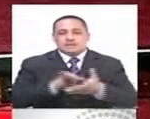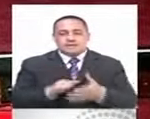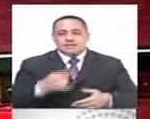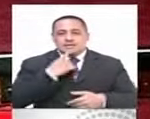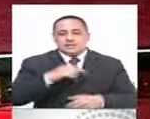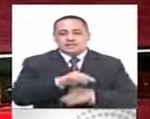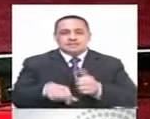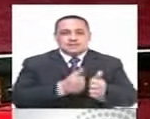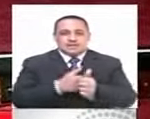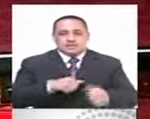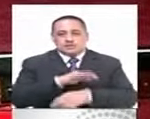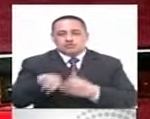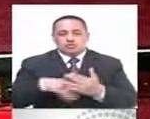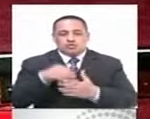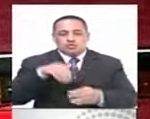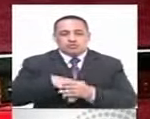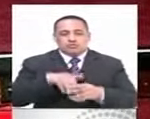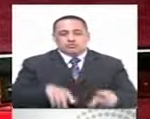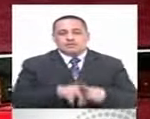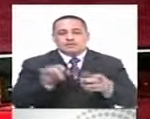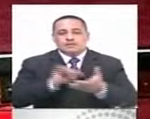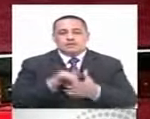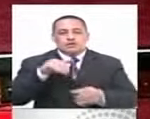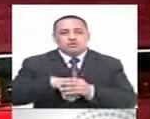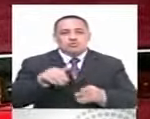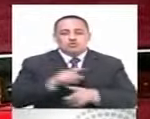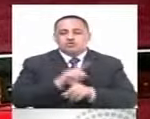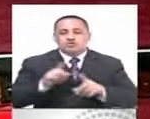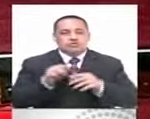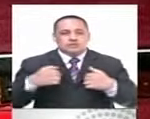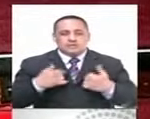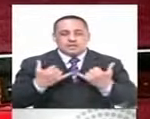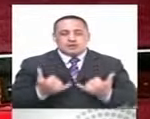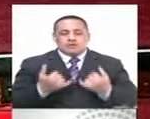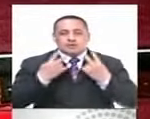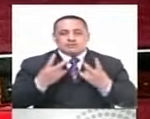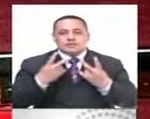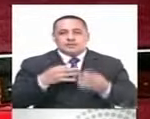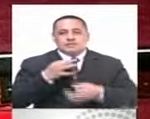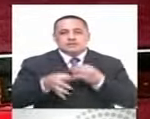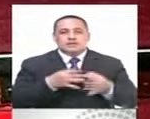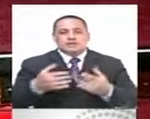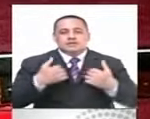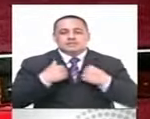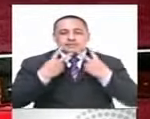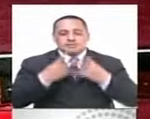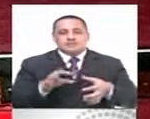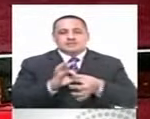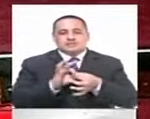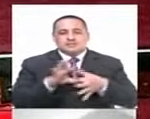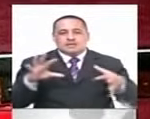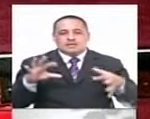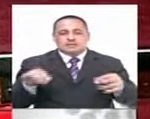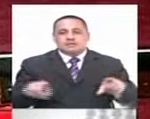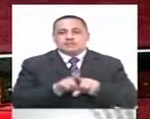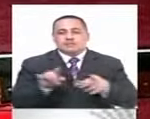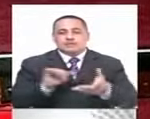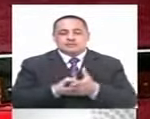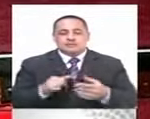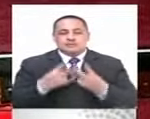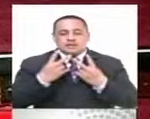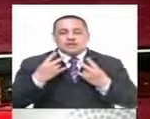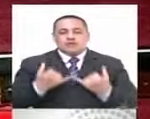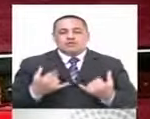eso depende de los votos, y los votos no alcanzamos nosotros esos votos. Tendría que desunirse, ¿no?,